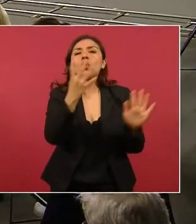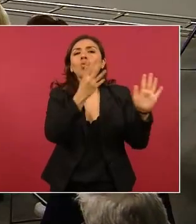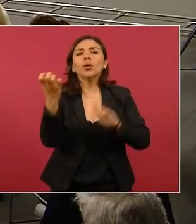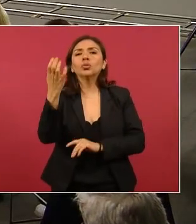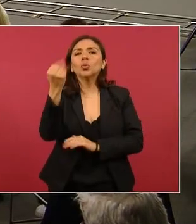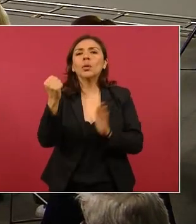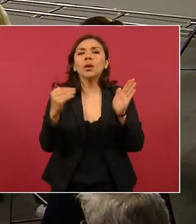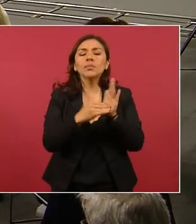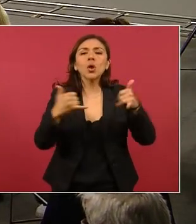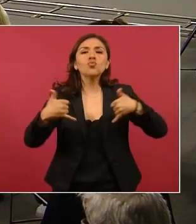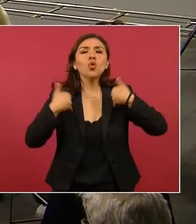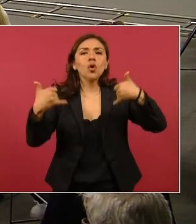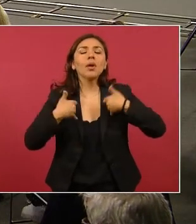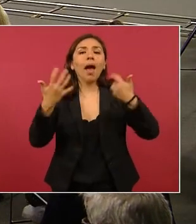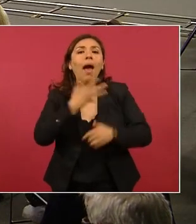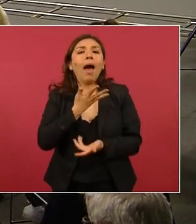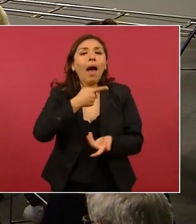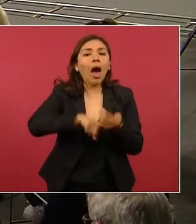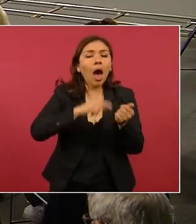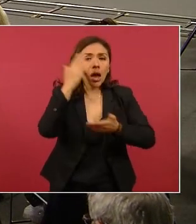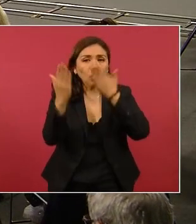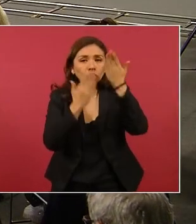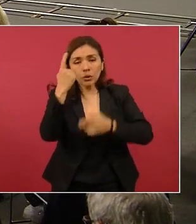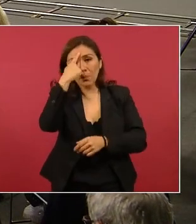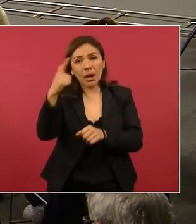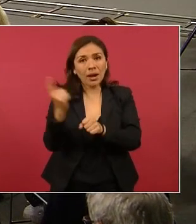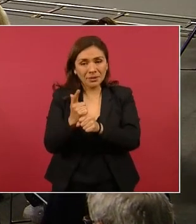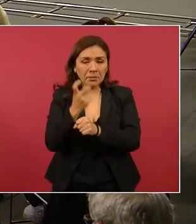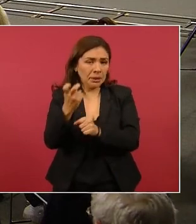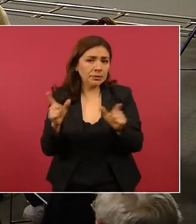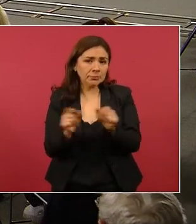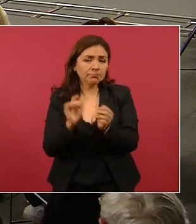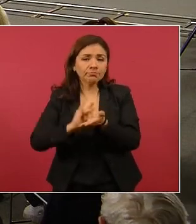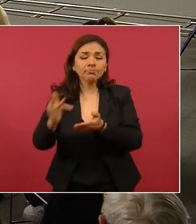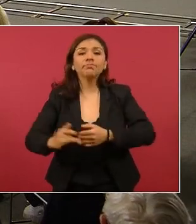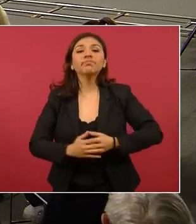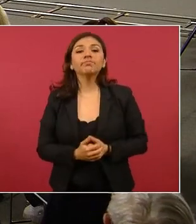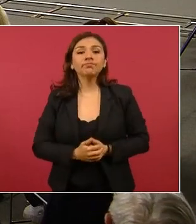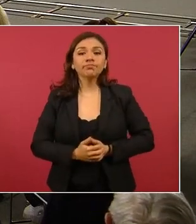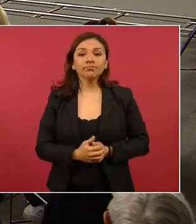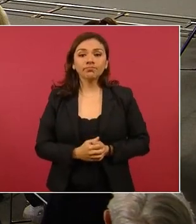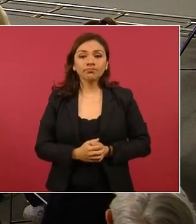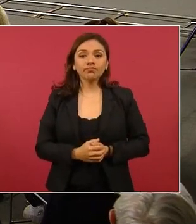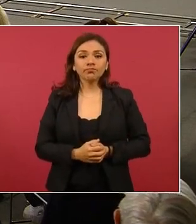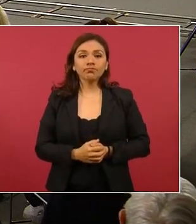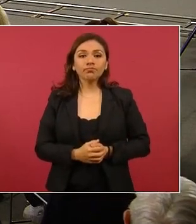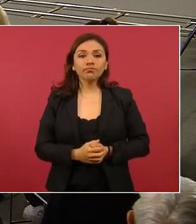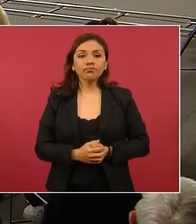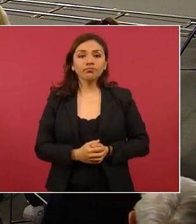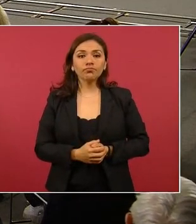409,000 jóvenes que estudian la licenciatura. Sería todo. Muchas gracias.